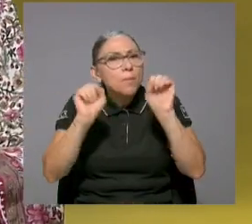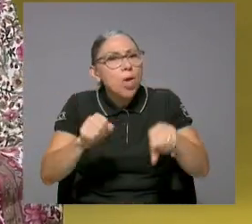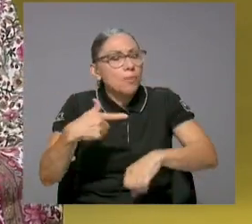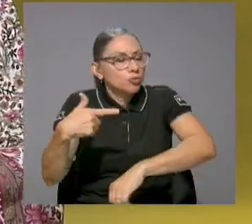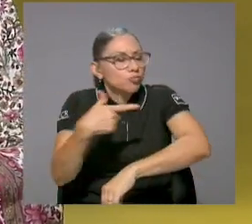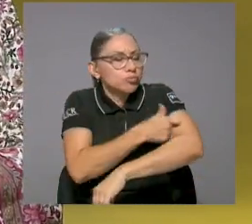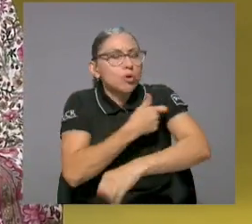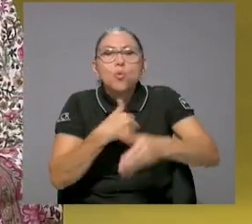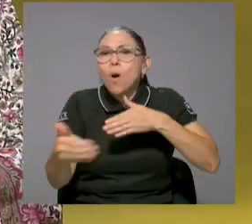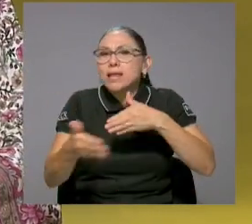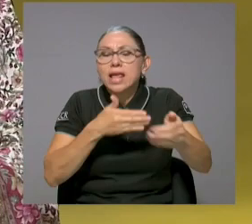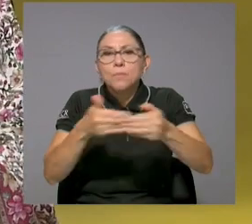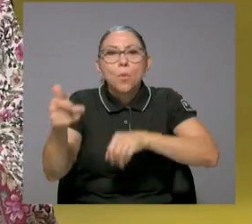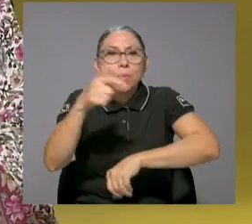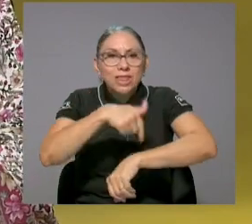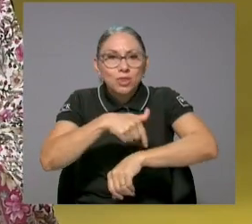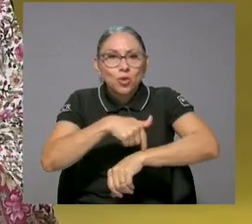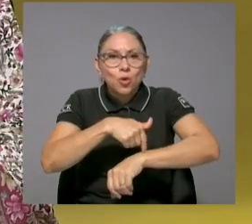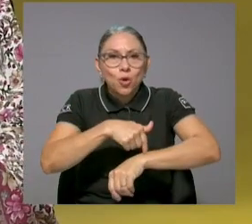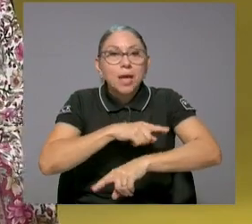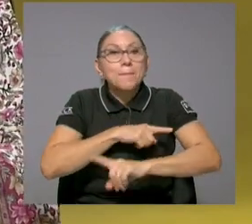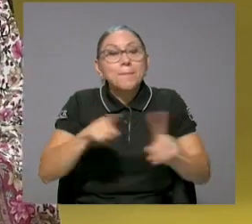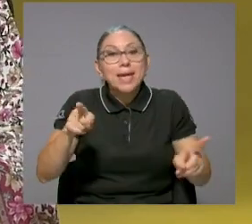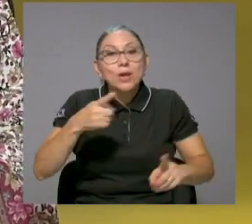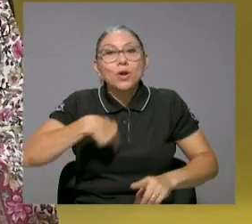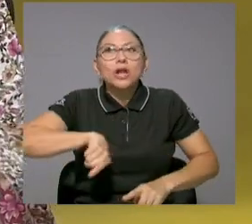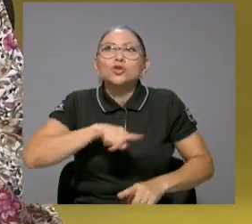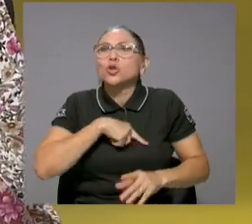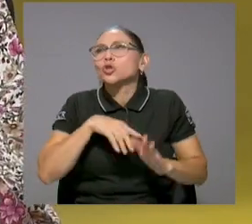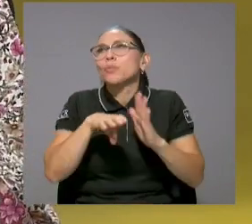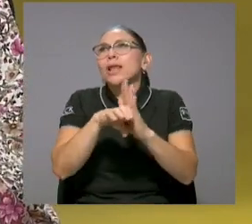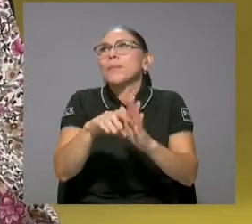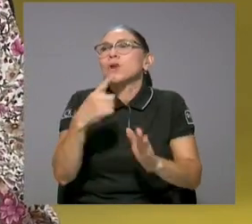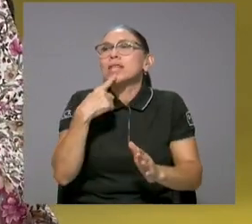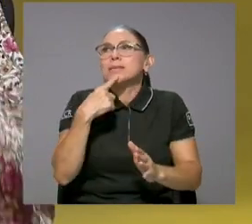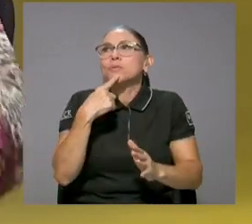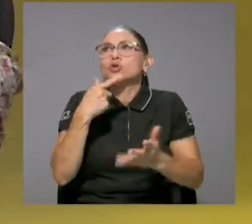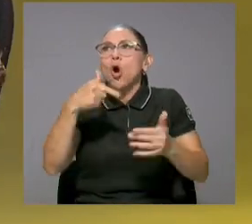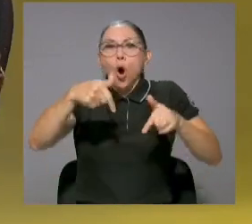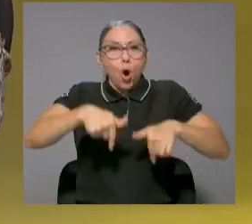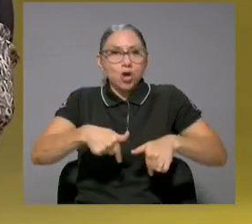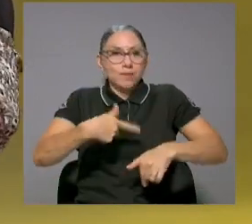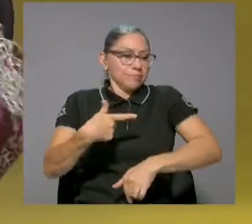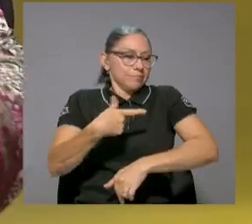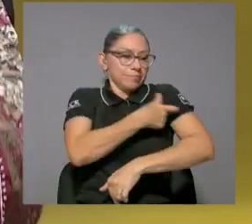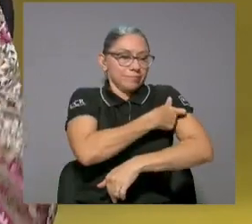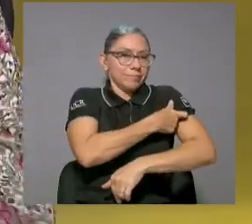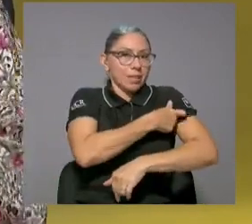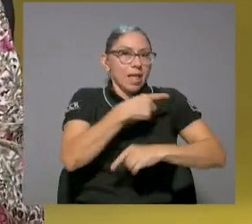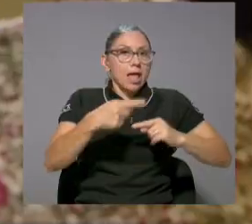momento, siempre y cuando sepamos que tenemos una aplicación, por decir algo, hoy, y la próxima dosis, que